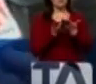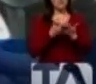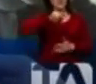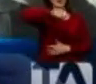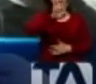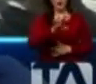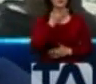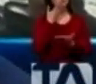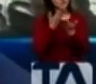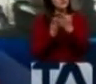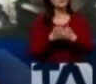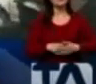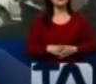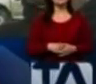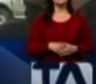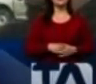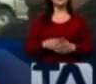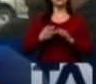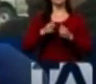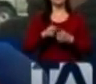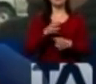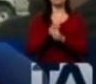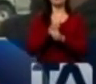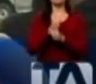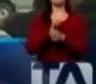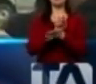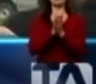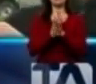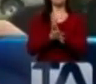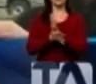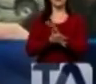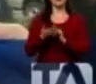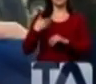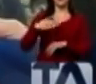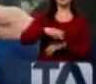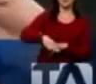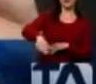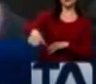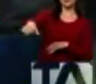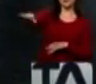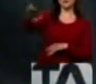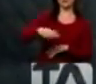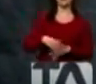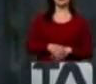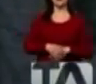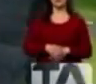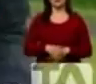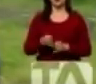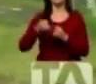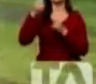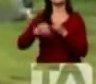de Teleamazonas. Sí, el problema de seguridad ya también es de hace mucho tiempo. En la parte de abajo tenemos justamente ya, terminando la